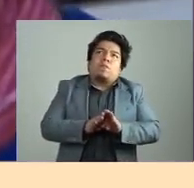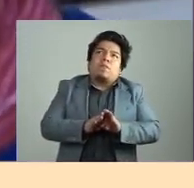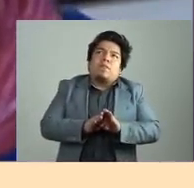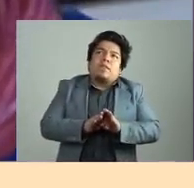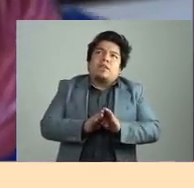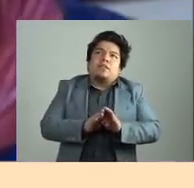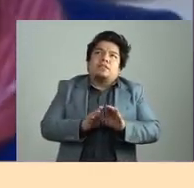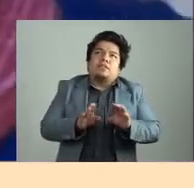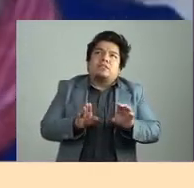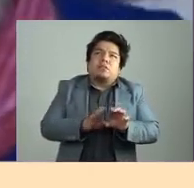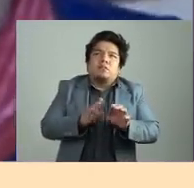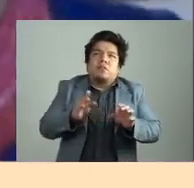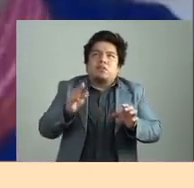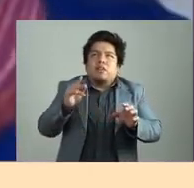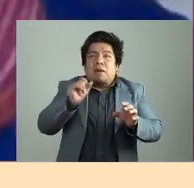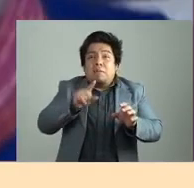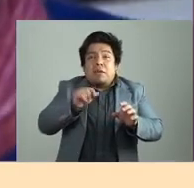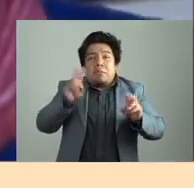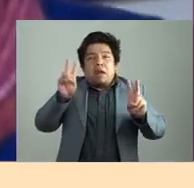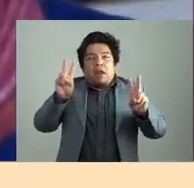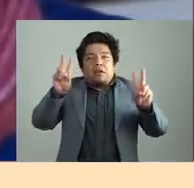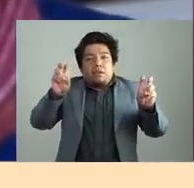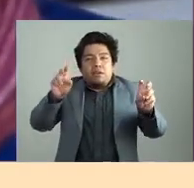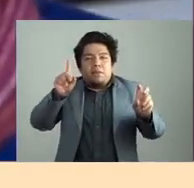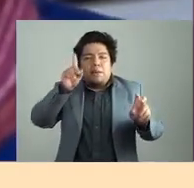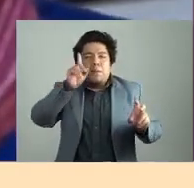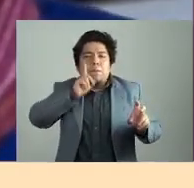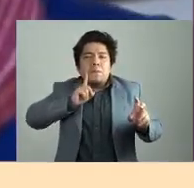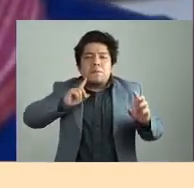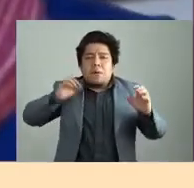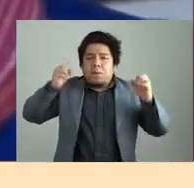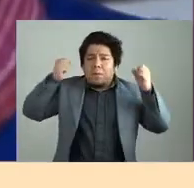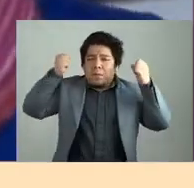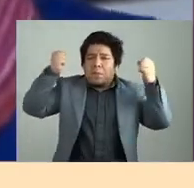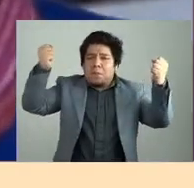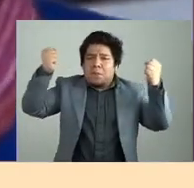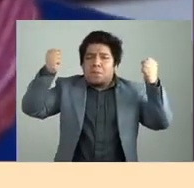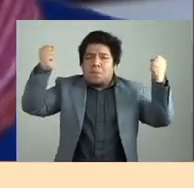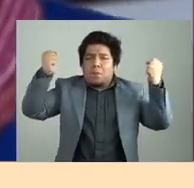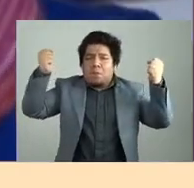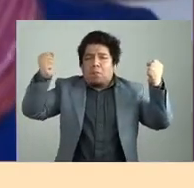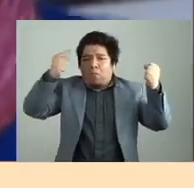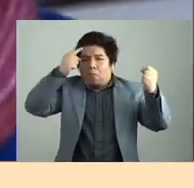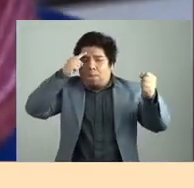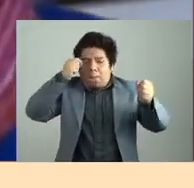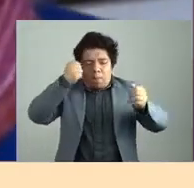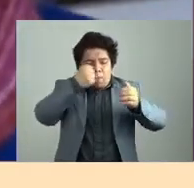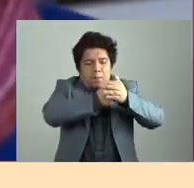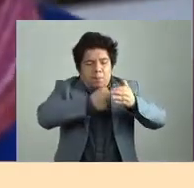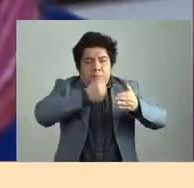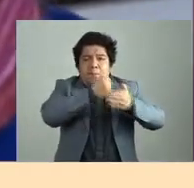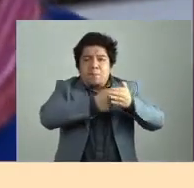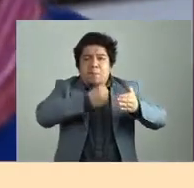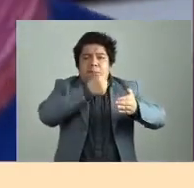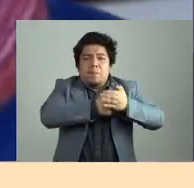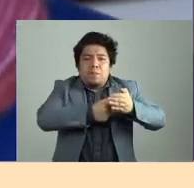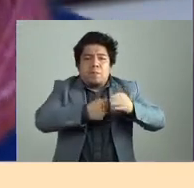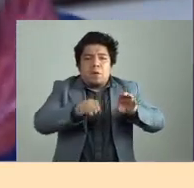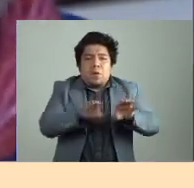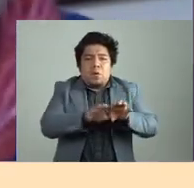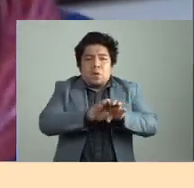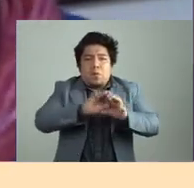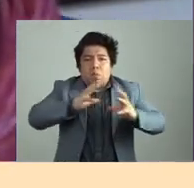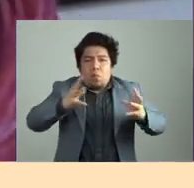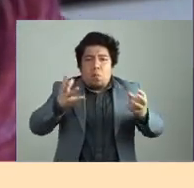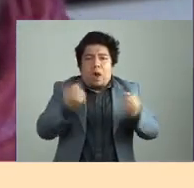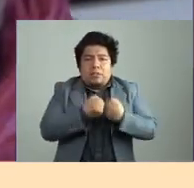no está la lucha de las mujeres sea como accesos a bienes naturales más allá